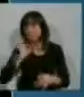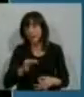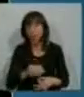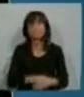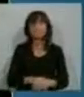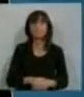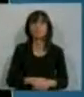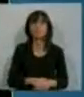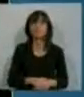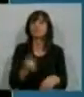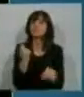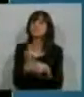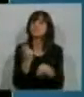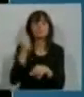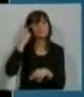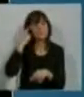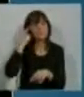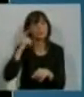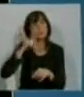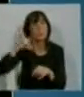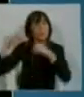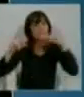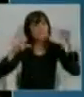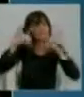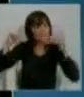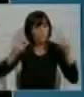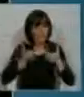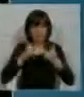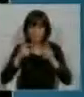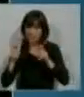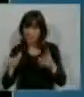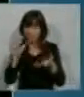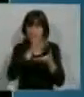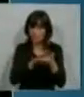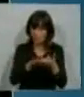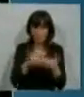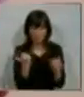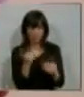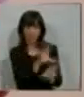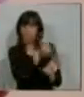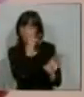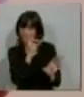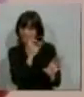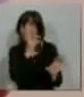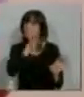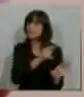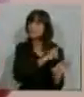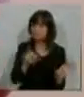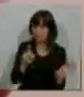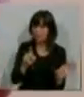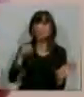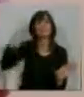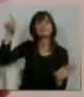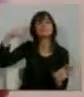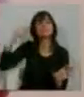que WhatsApp estaría preparando una actualización donde podrías elegir si querés o no que se te active la